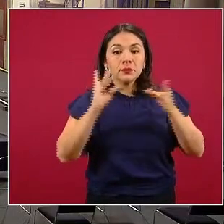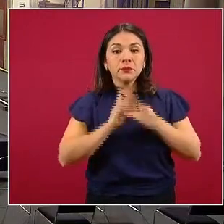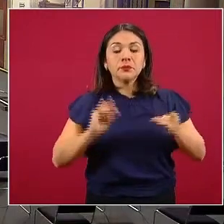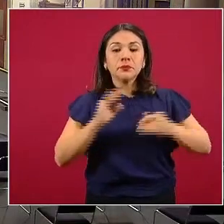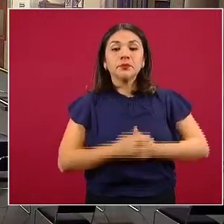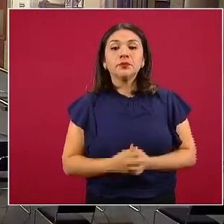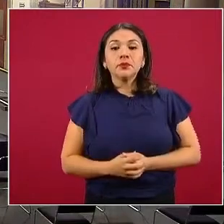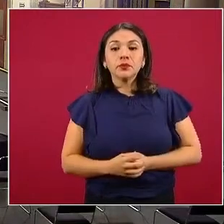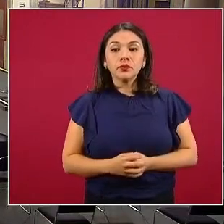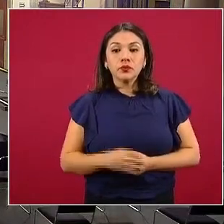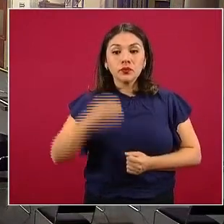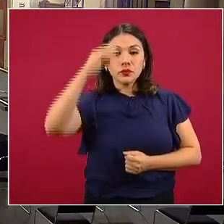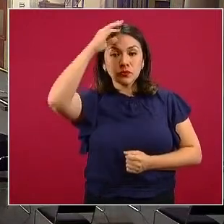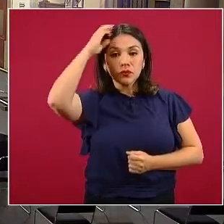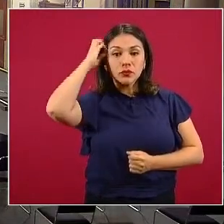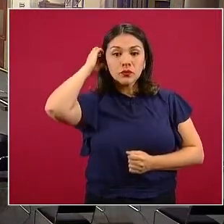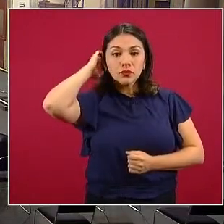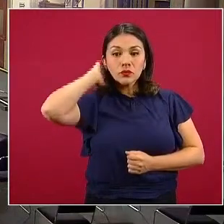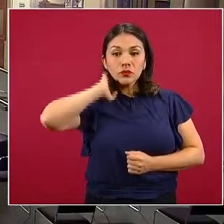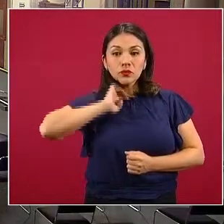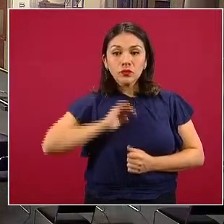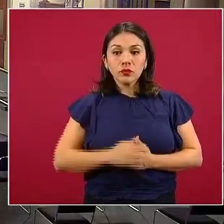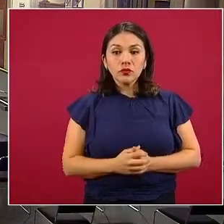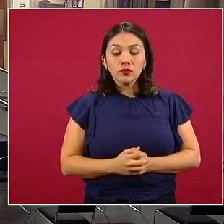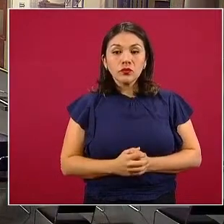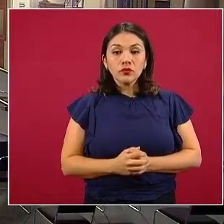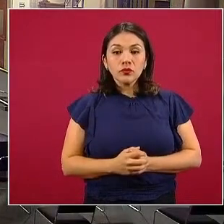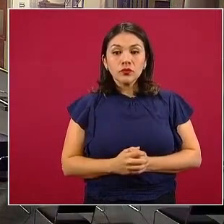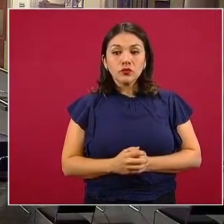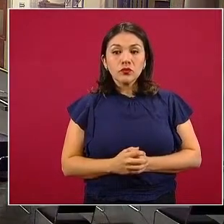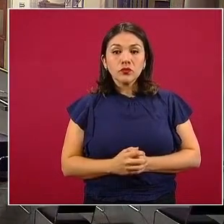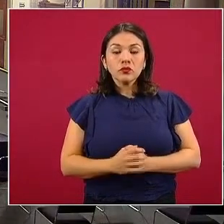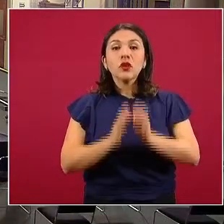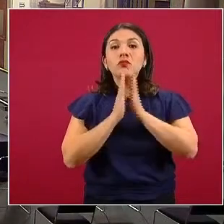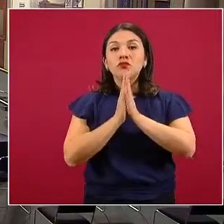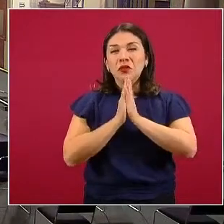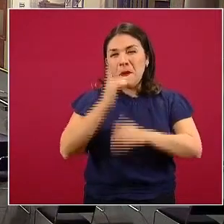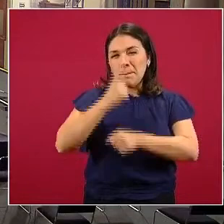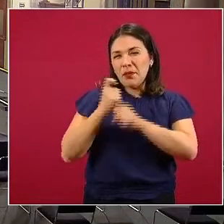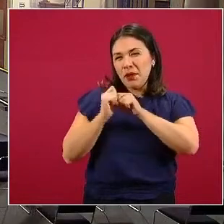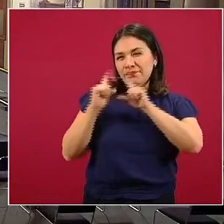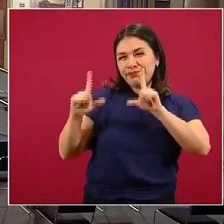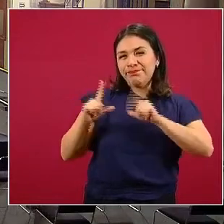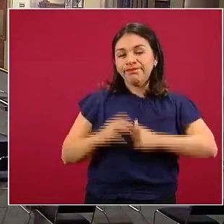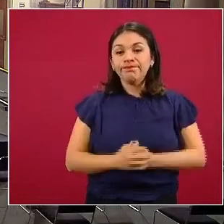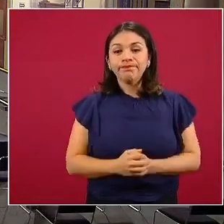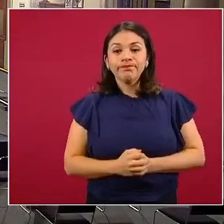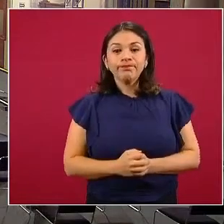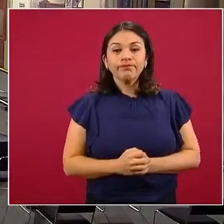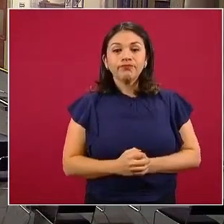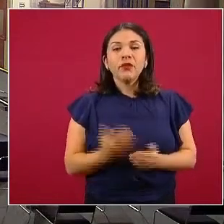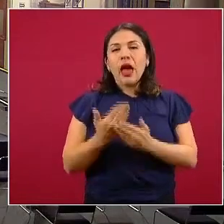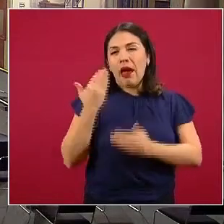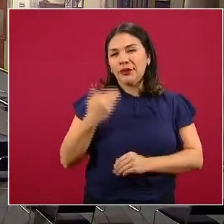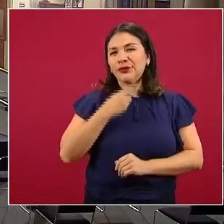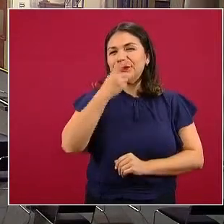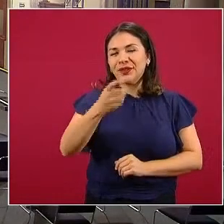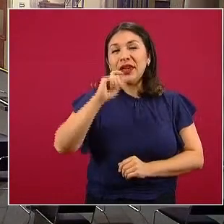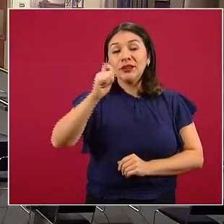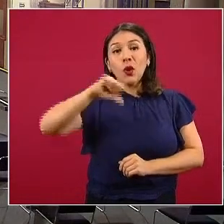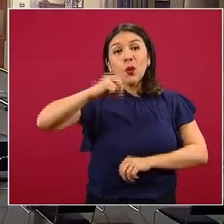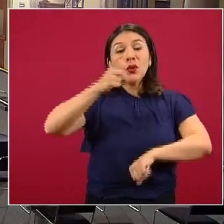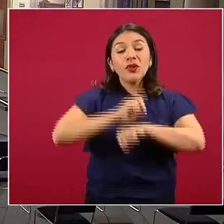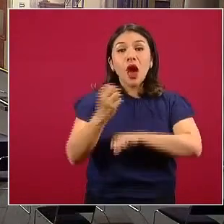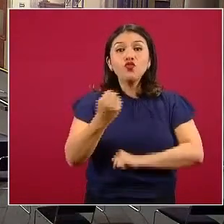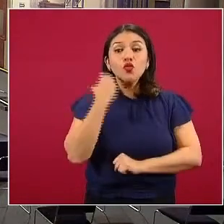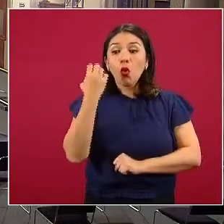de este lado. Bien, si nos regalan la primera diapositiva. Ya lo comentábamos, conferencia